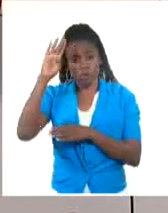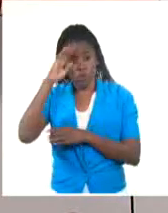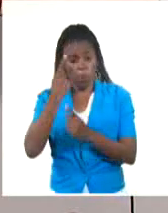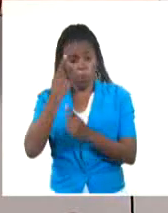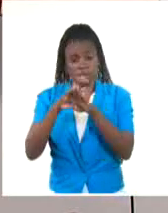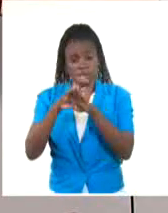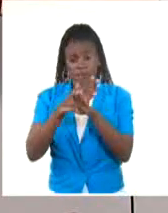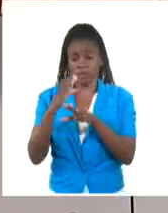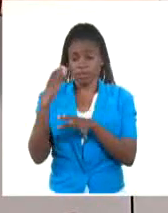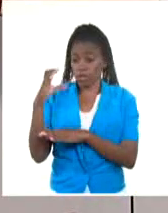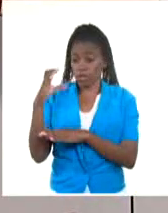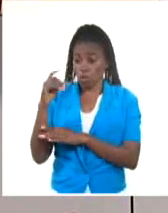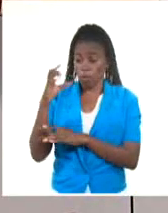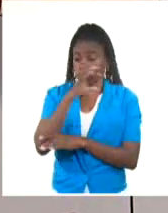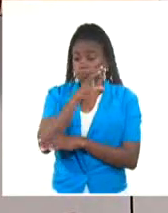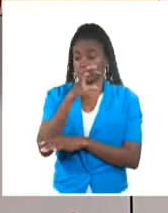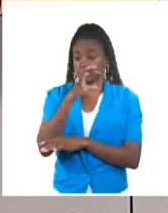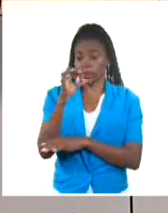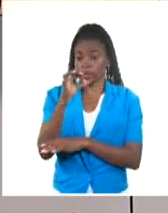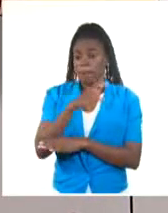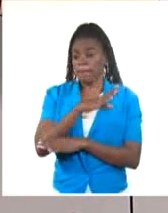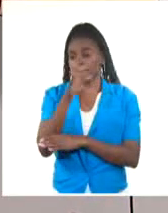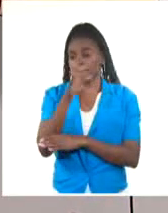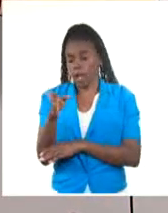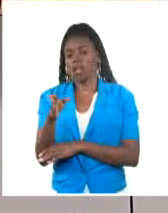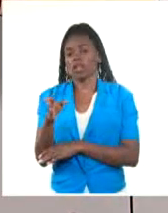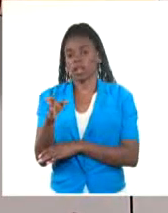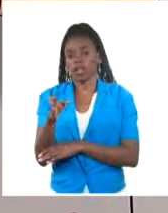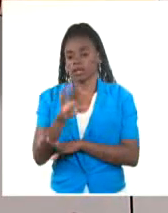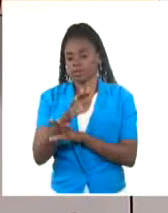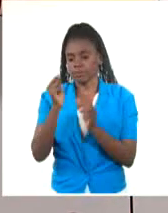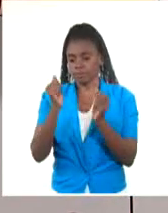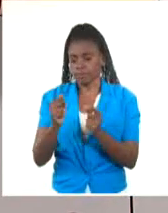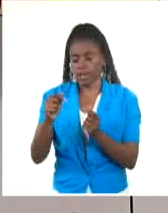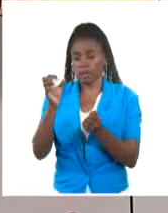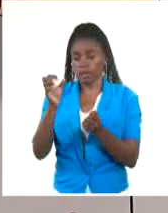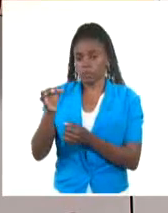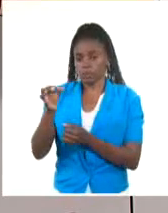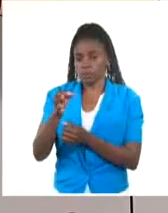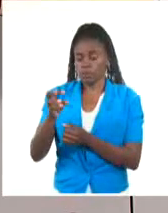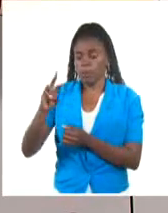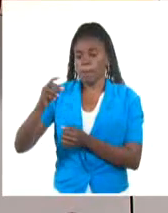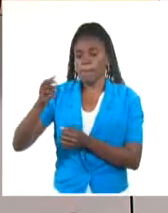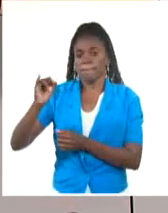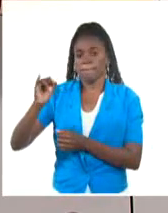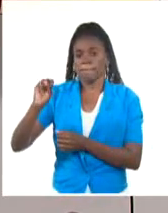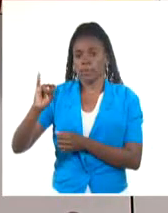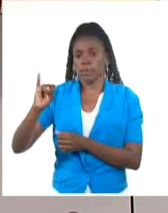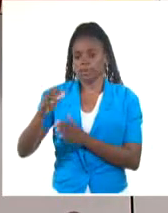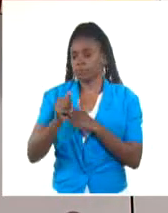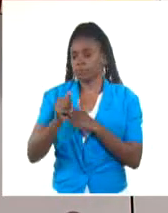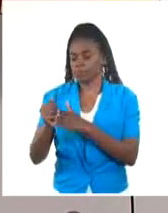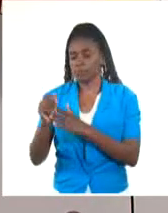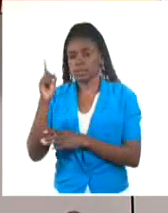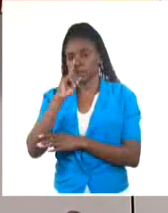de Colombia integran la 33ª edición del evento, que ya se encuentra en el municipio de Maicí. El recorrido